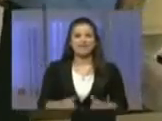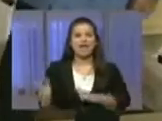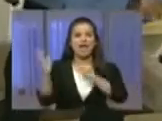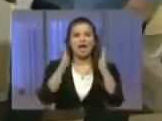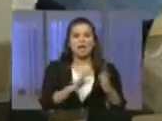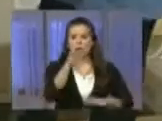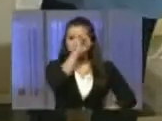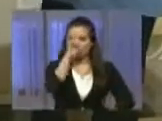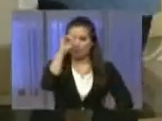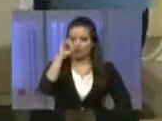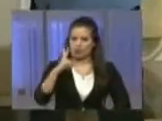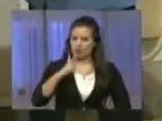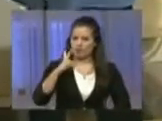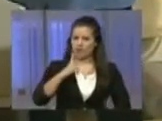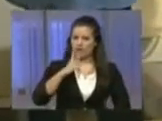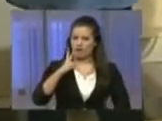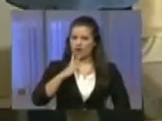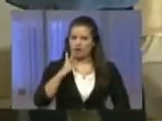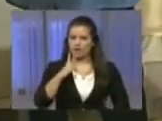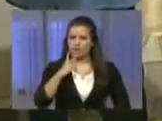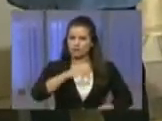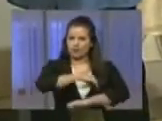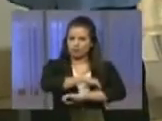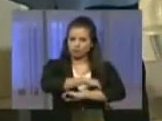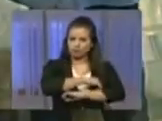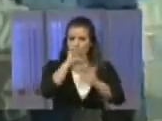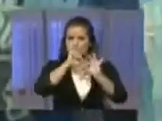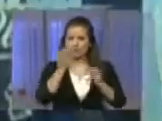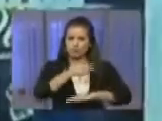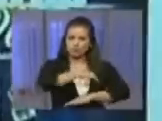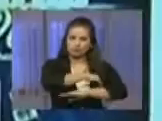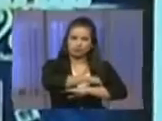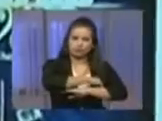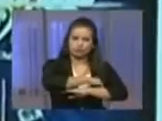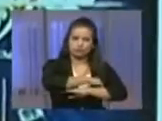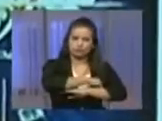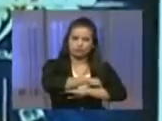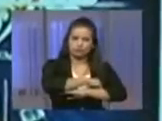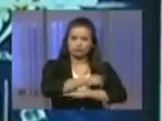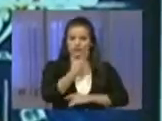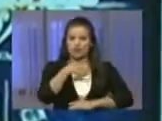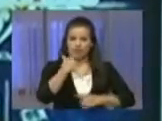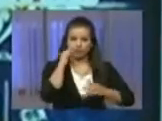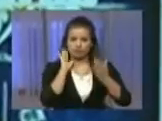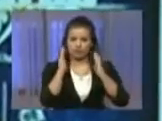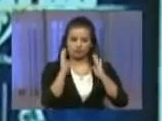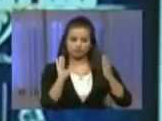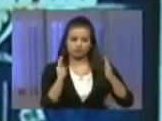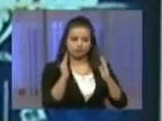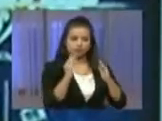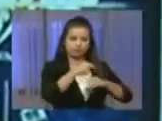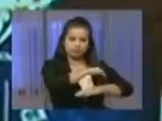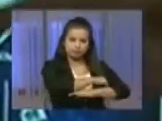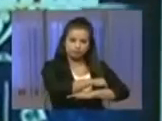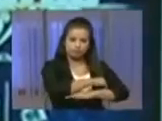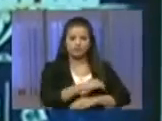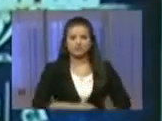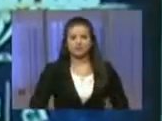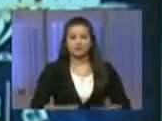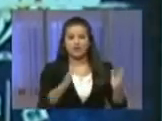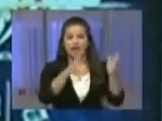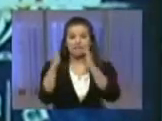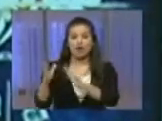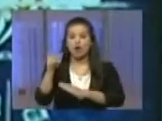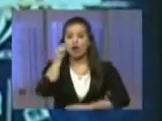Ah de un lado así como que distancia y categoría y Don Mario Silva después